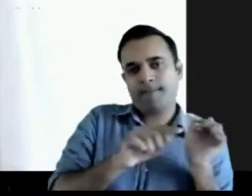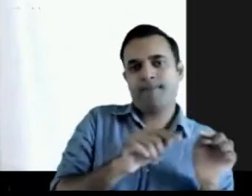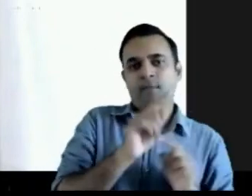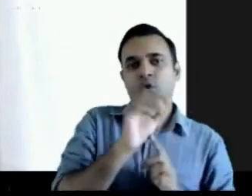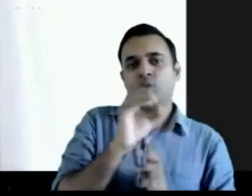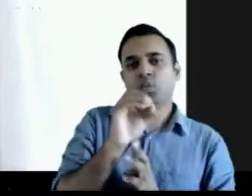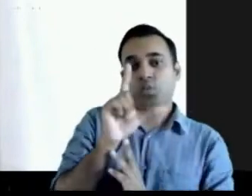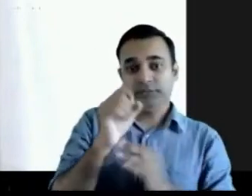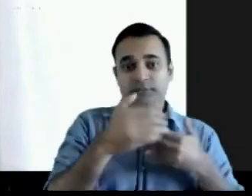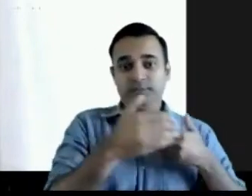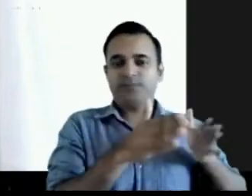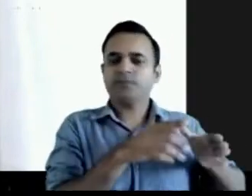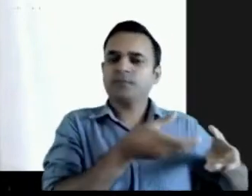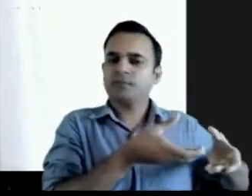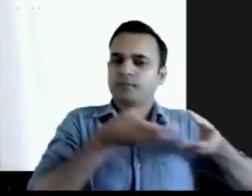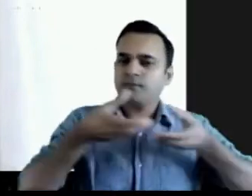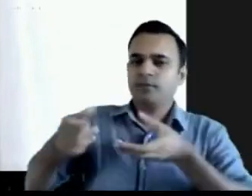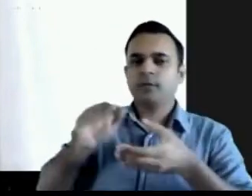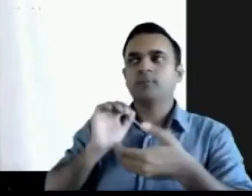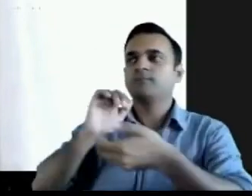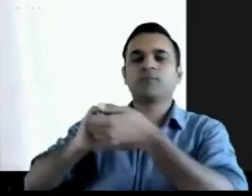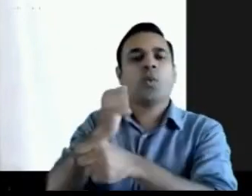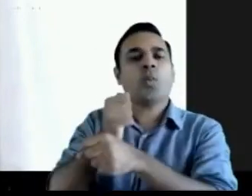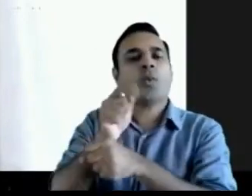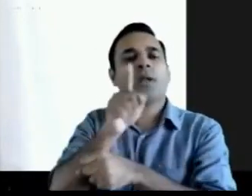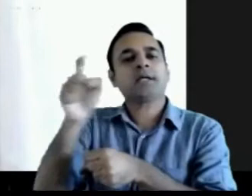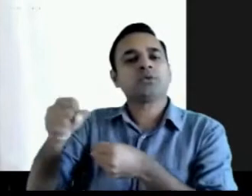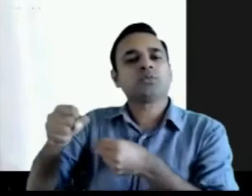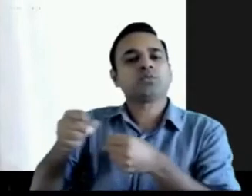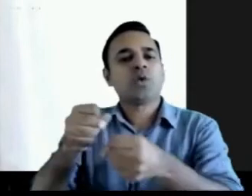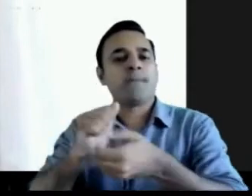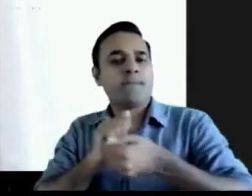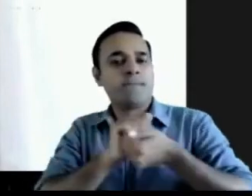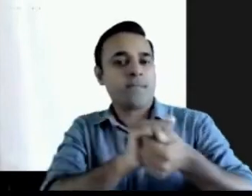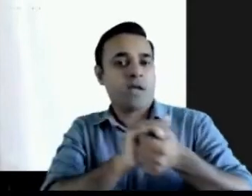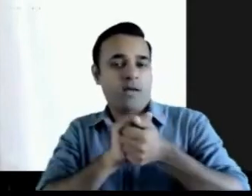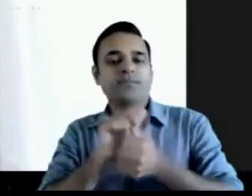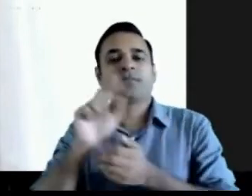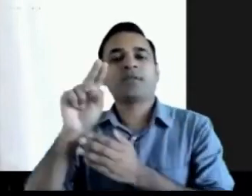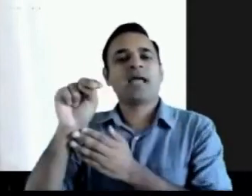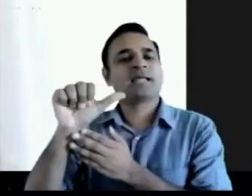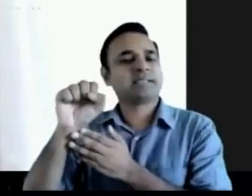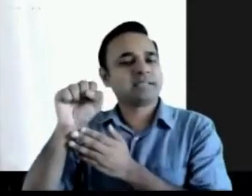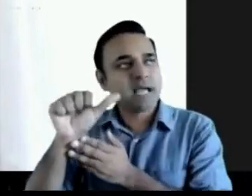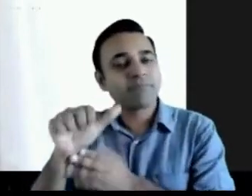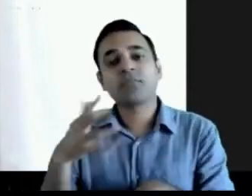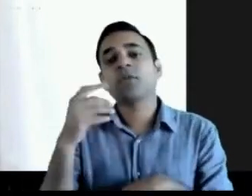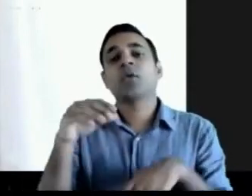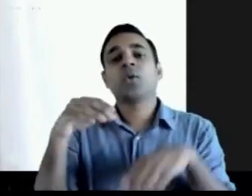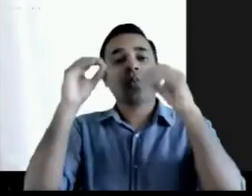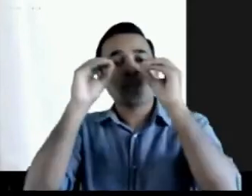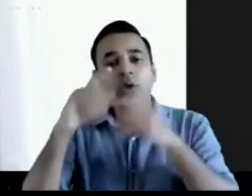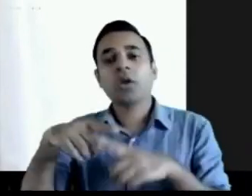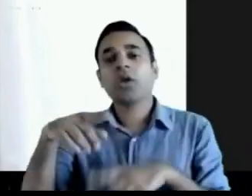así como manejar información y data este histórica para como bien nos decía brenda